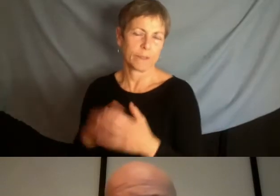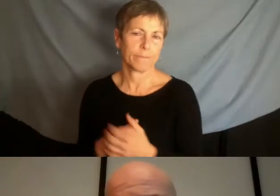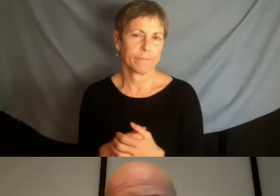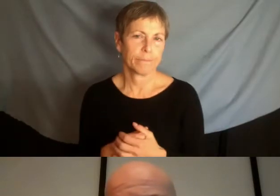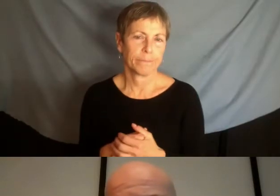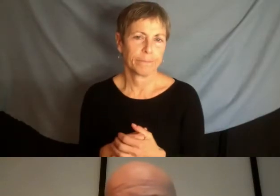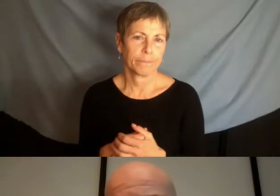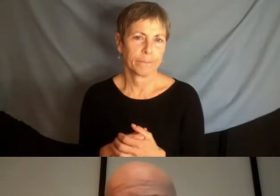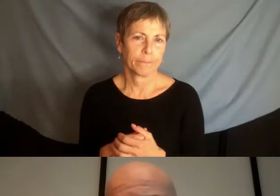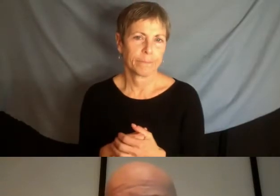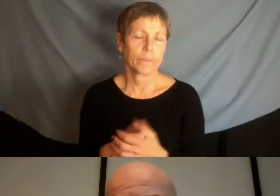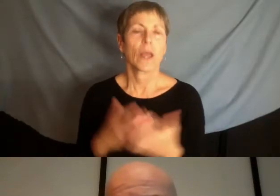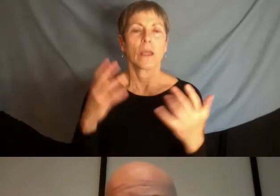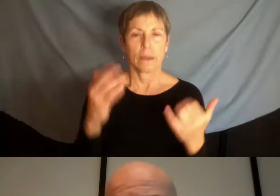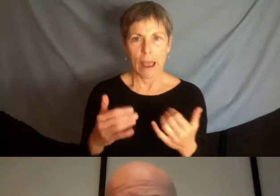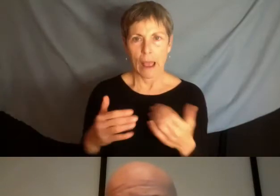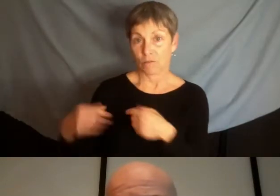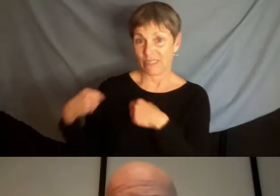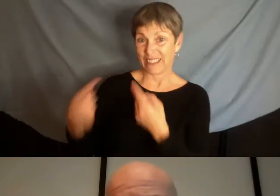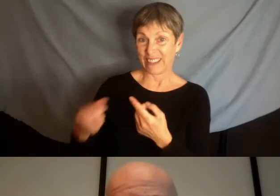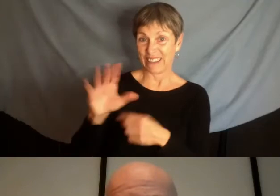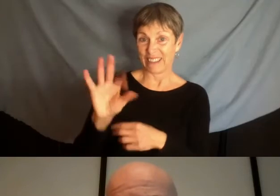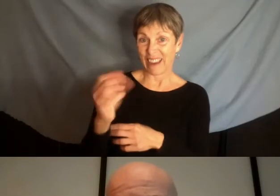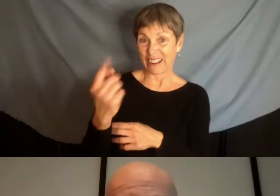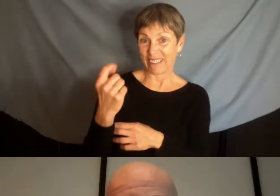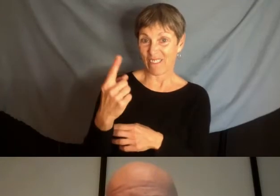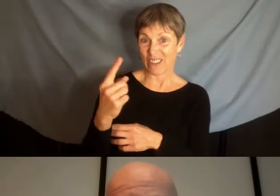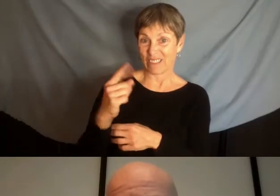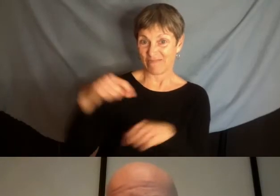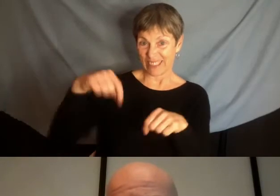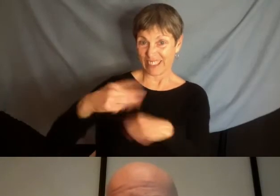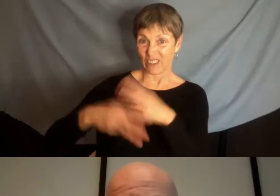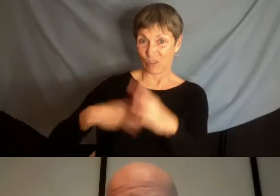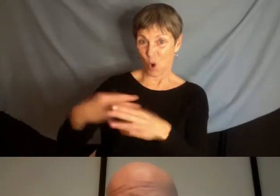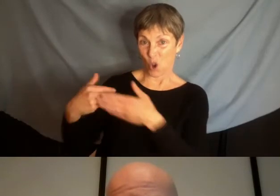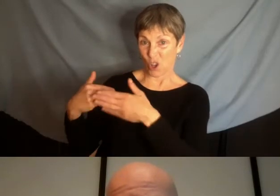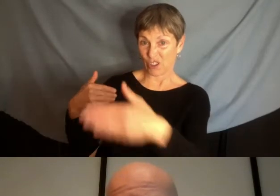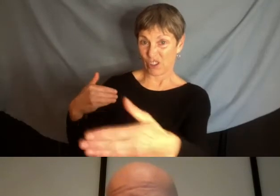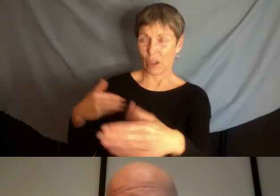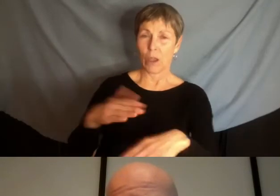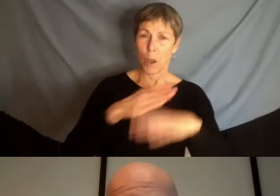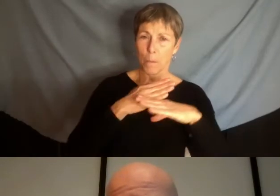tipo de grupos. Y en el contexto de post-9-11, ¿sí?